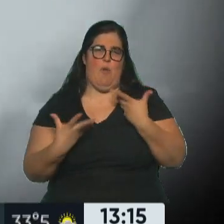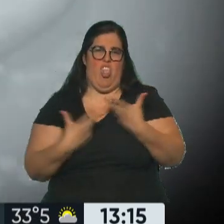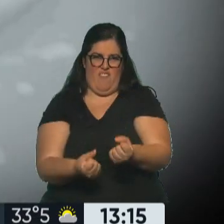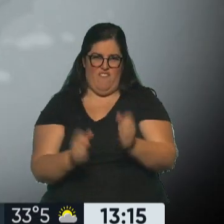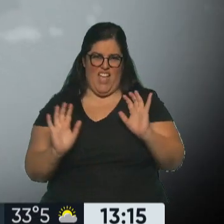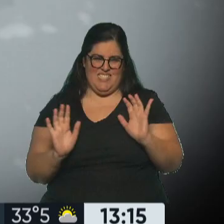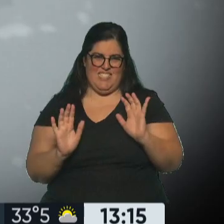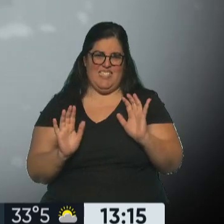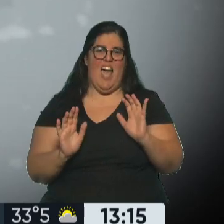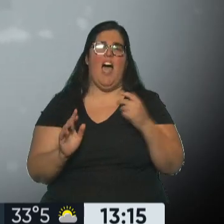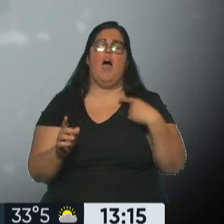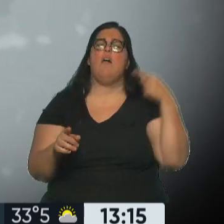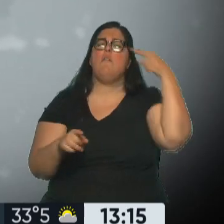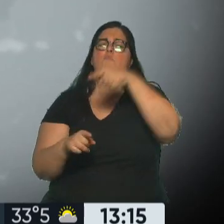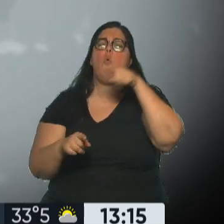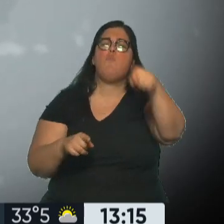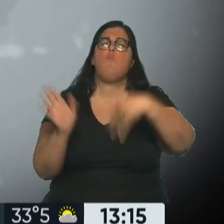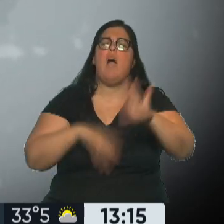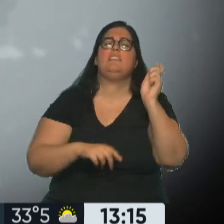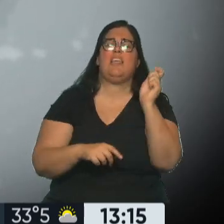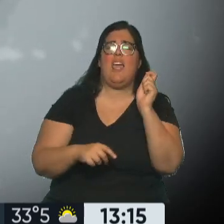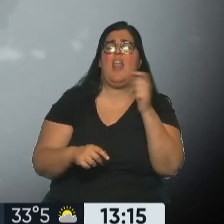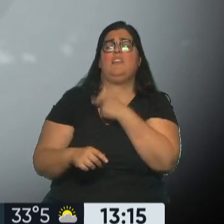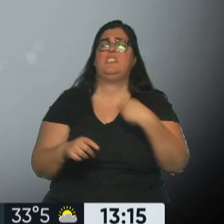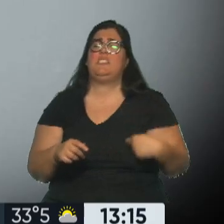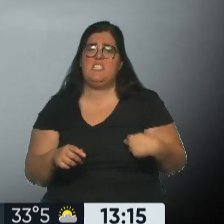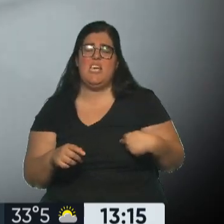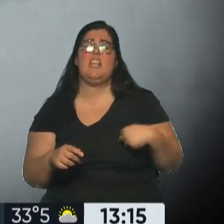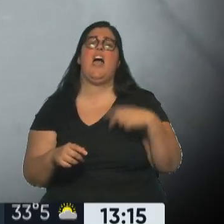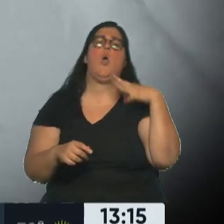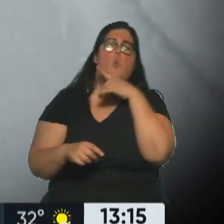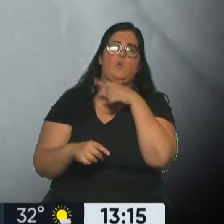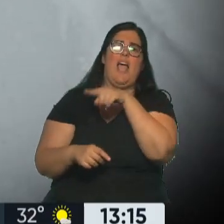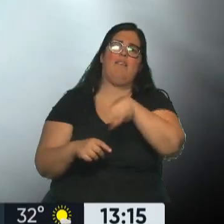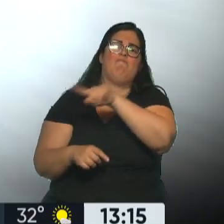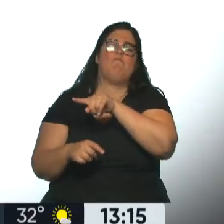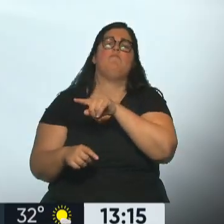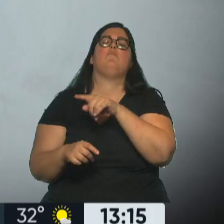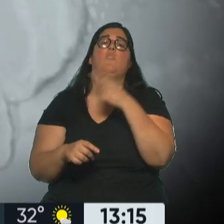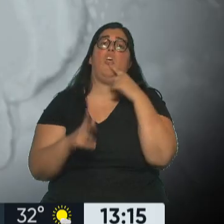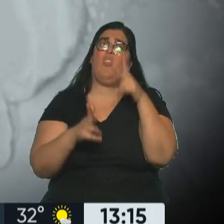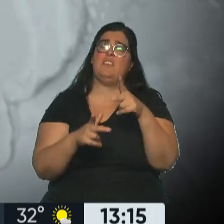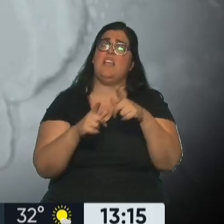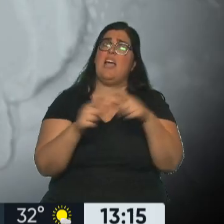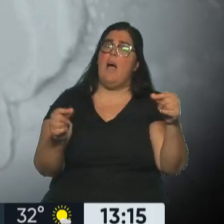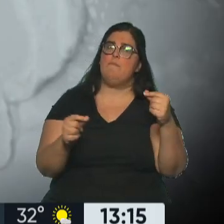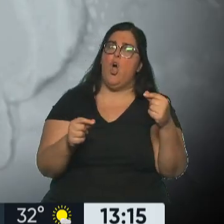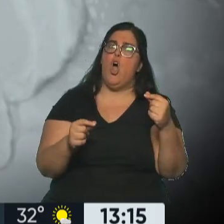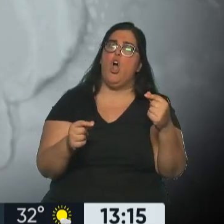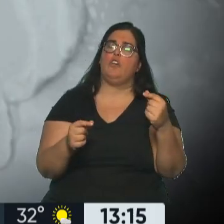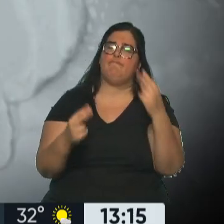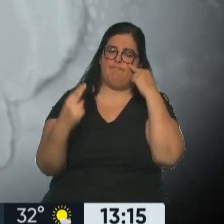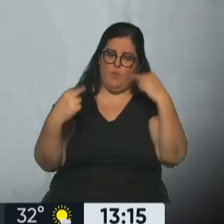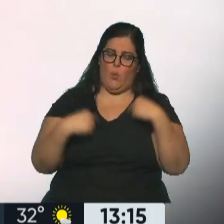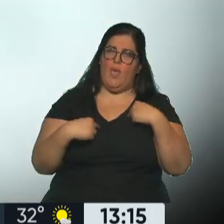elípticamente a China, Rusia y Corea del Norte como amenazas al orden internacional y destacan que Japón se ve a sí mismo como un proveedor